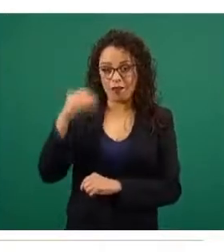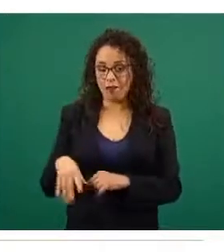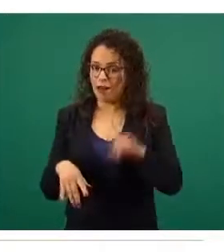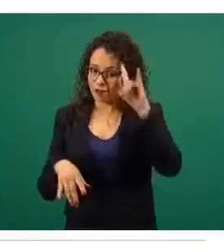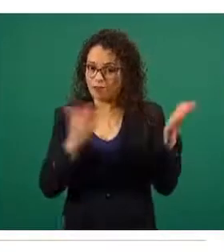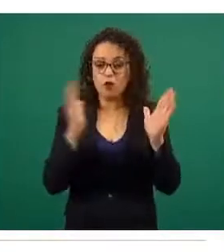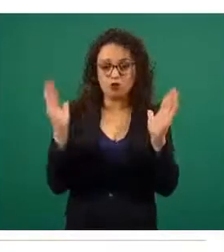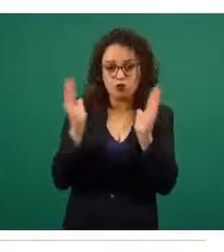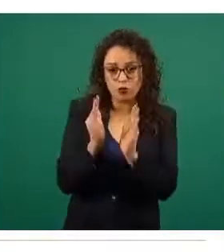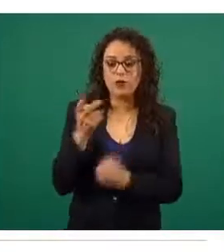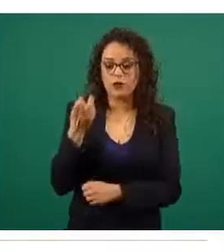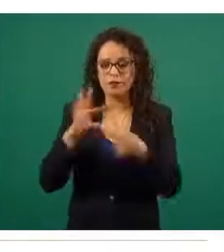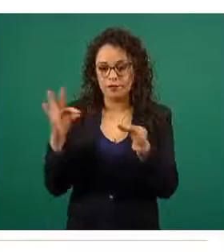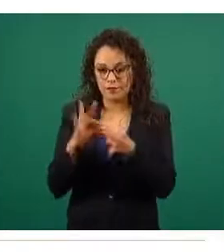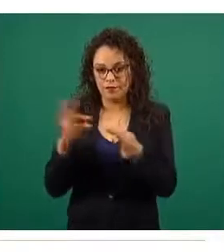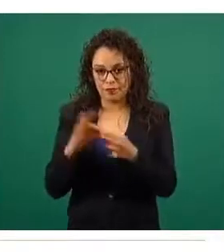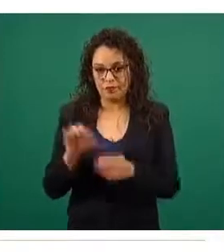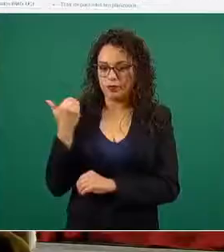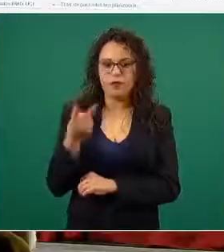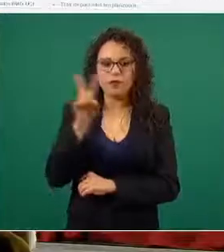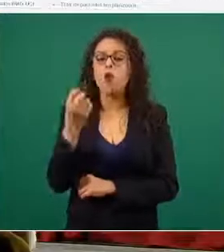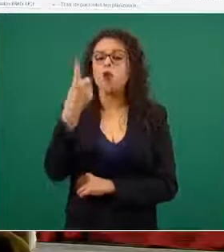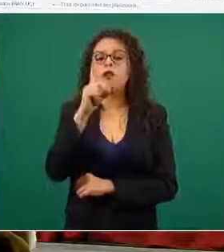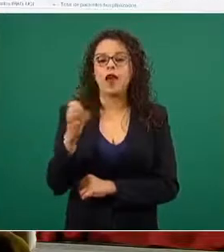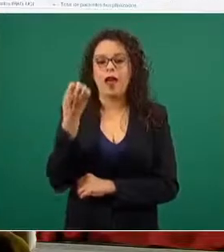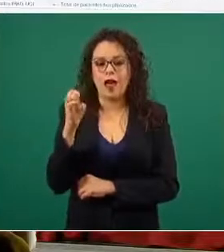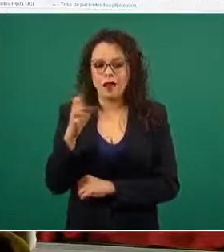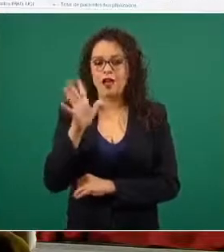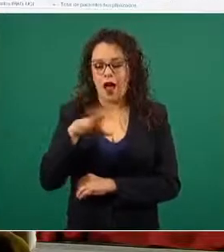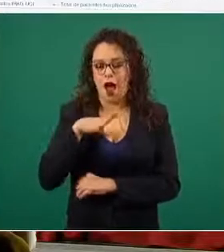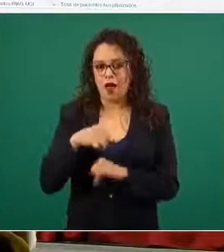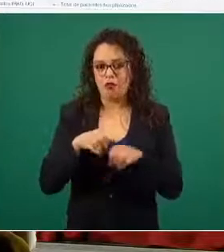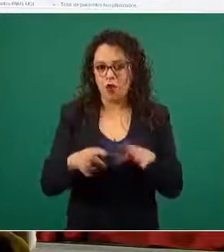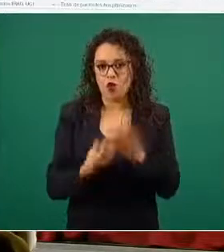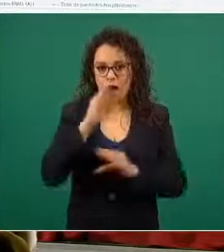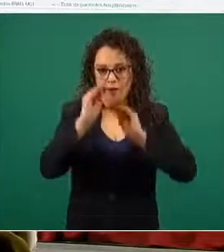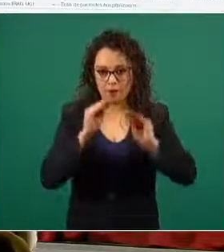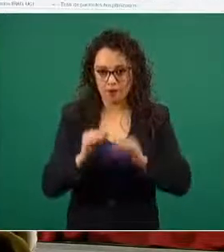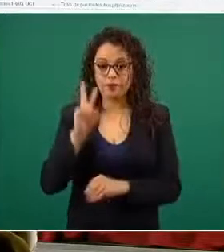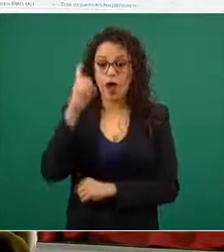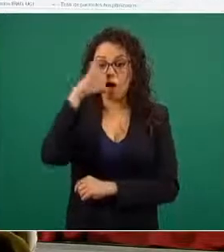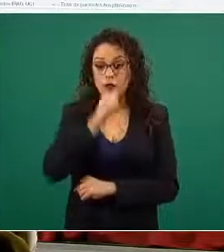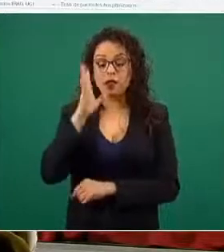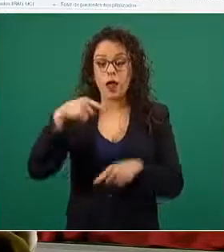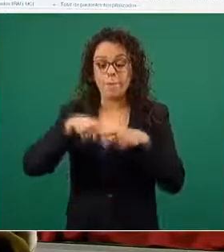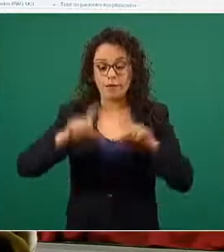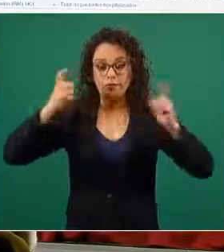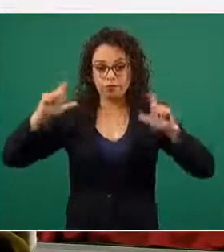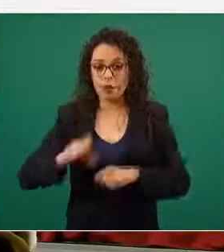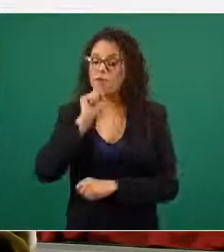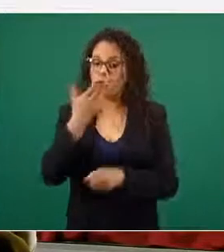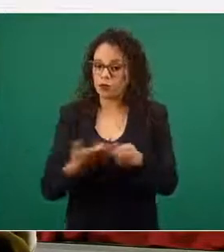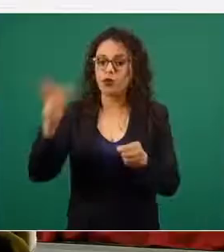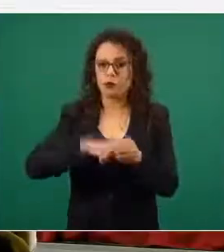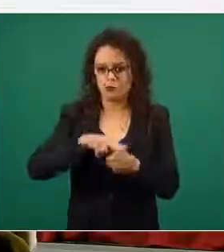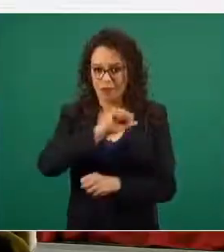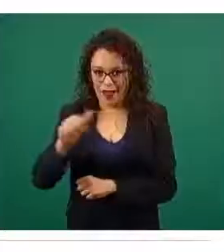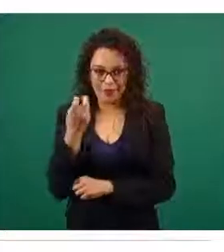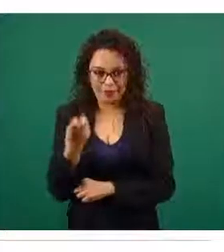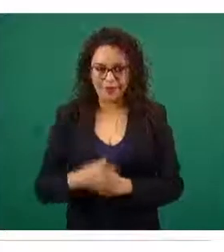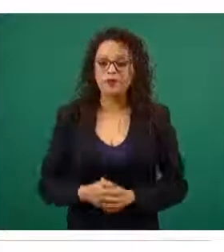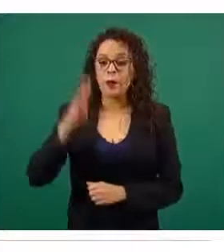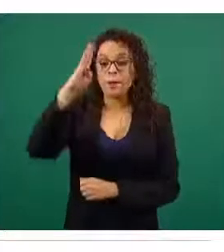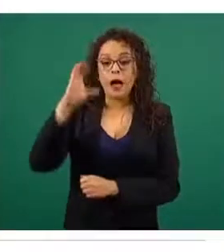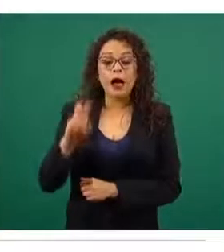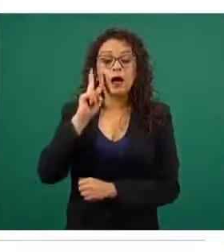momentos que fue actualizado el pasado viernes 1 de enero. En Aguascalientes vemos esa tendencia al descenso, ya se ve el descenso también en la hospitalización. La siguiente. En Baja California